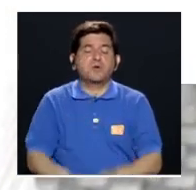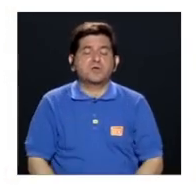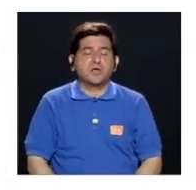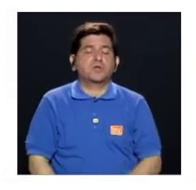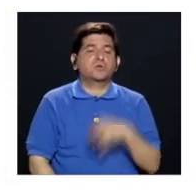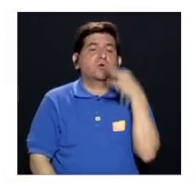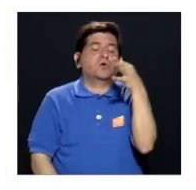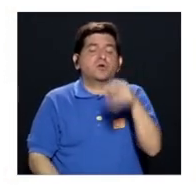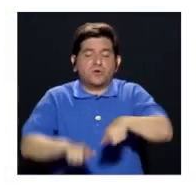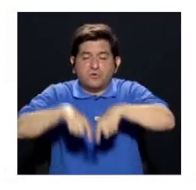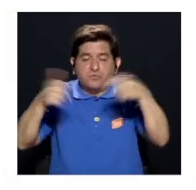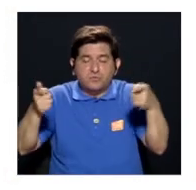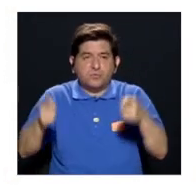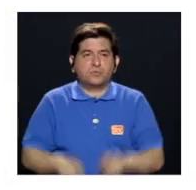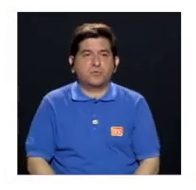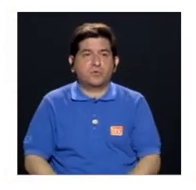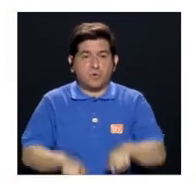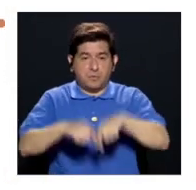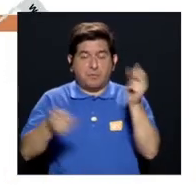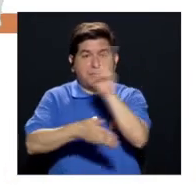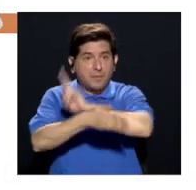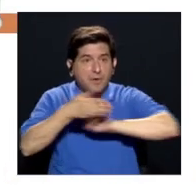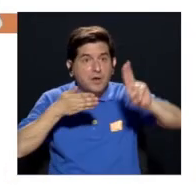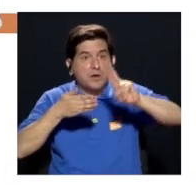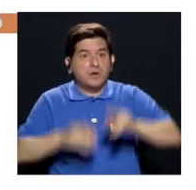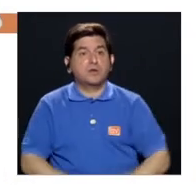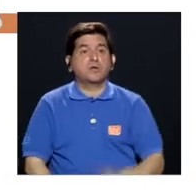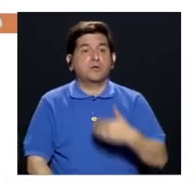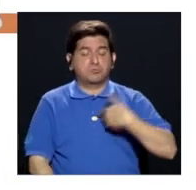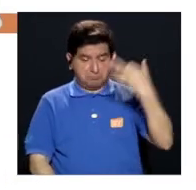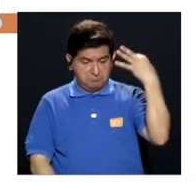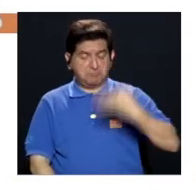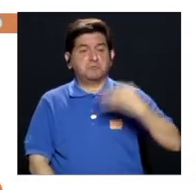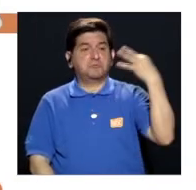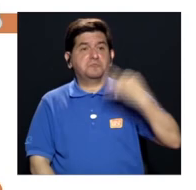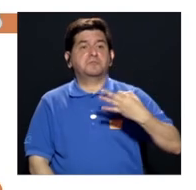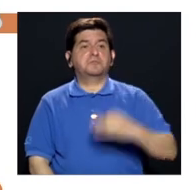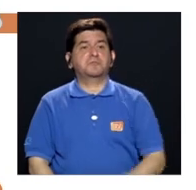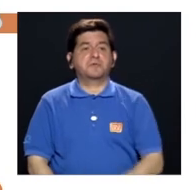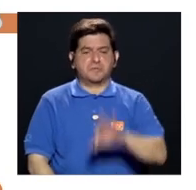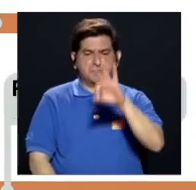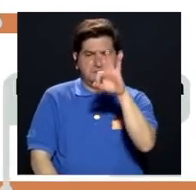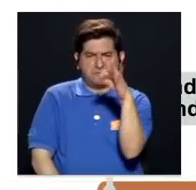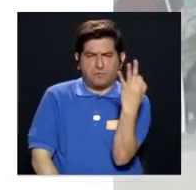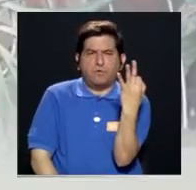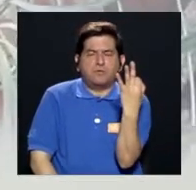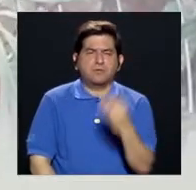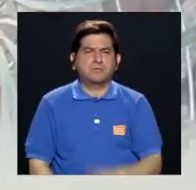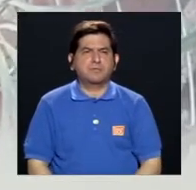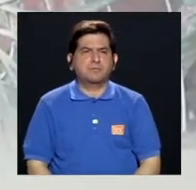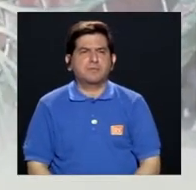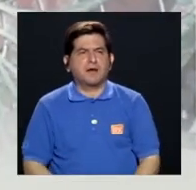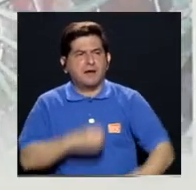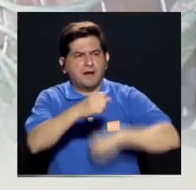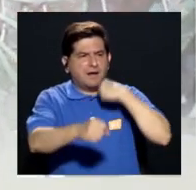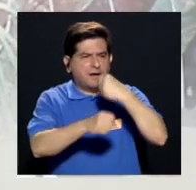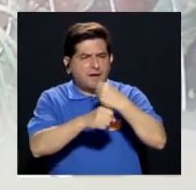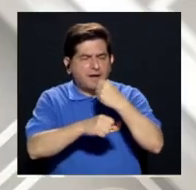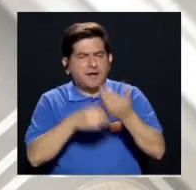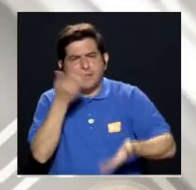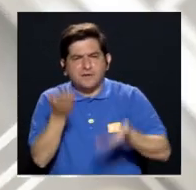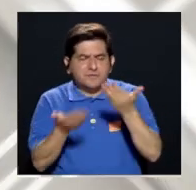horizonte periodístico, el semanario ha logrado consolidarse de una manera que hace algunos